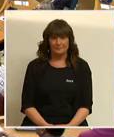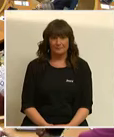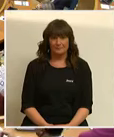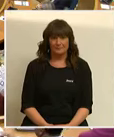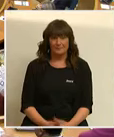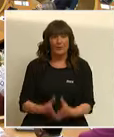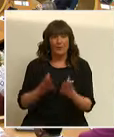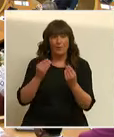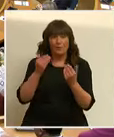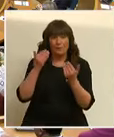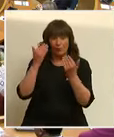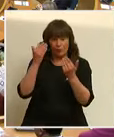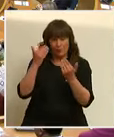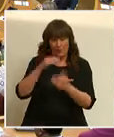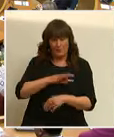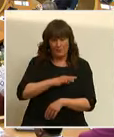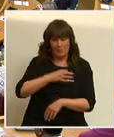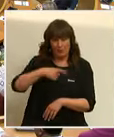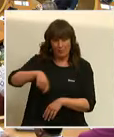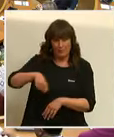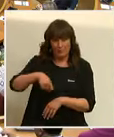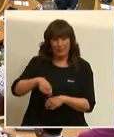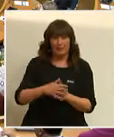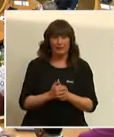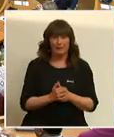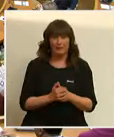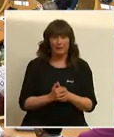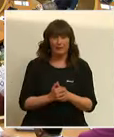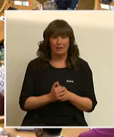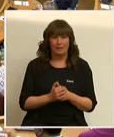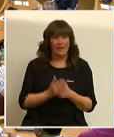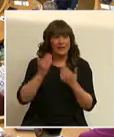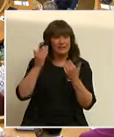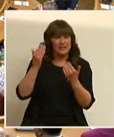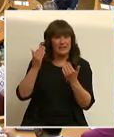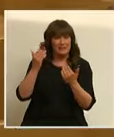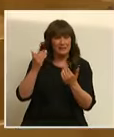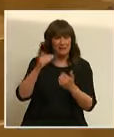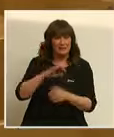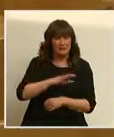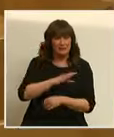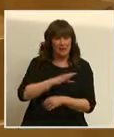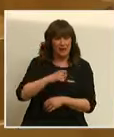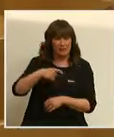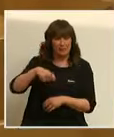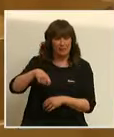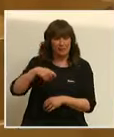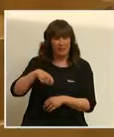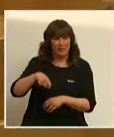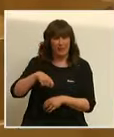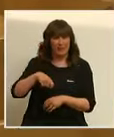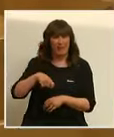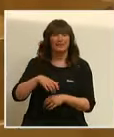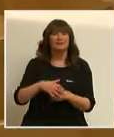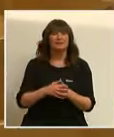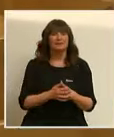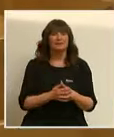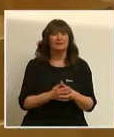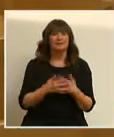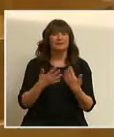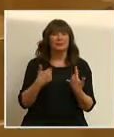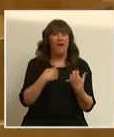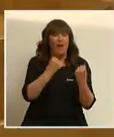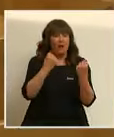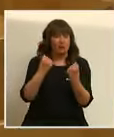Molt honorable senyor president, molt excel·lentíssima senyora president, autoridades,